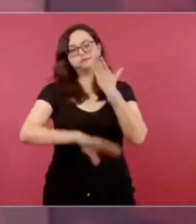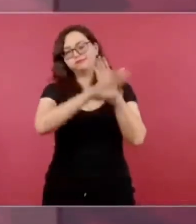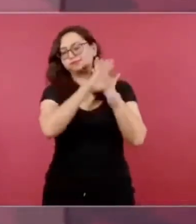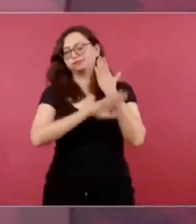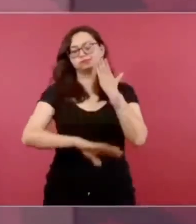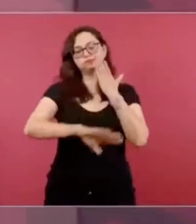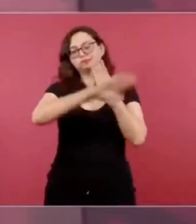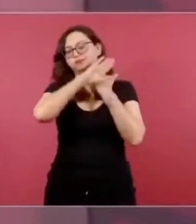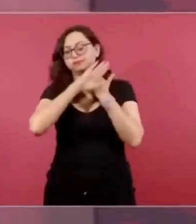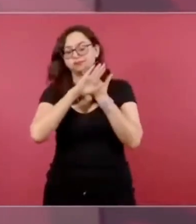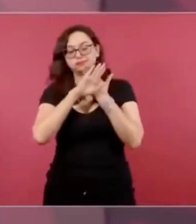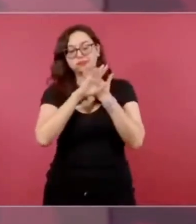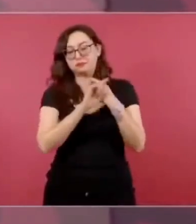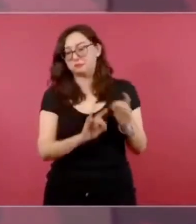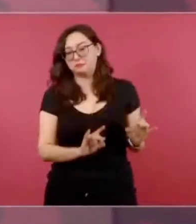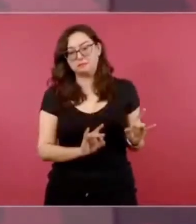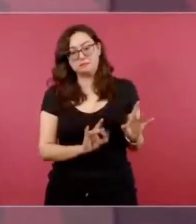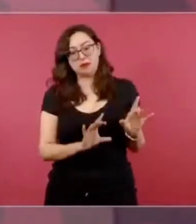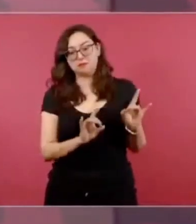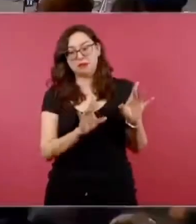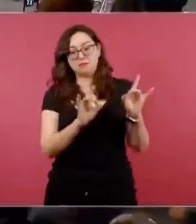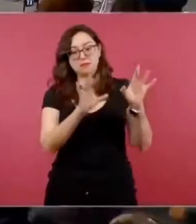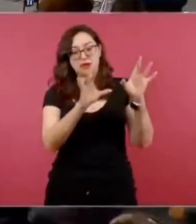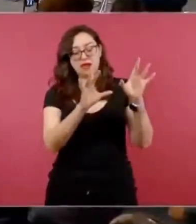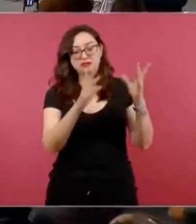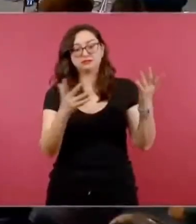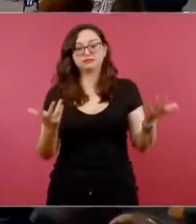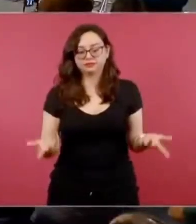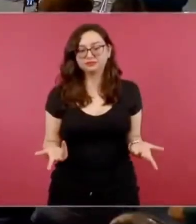término, el concepto reacción